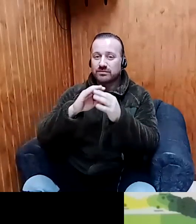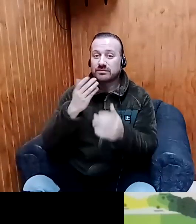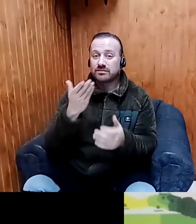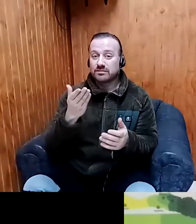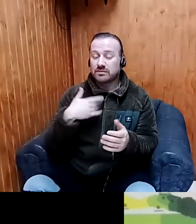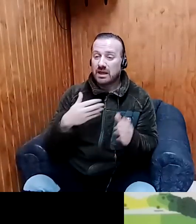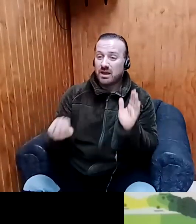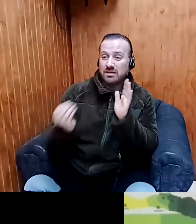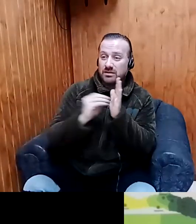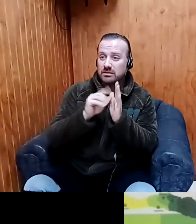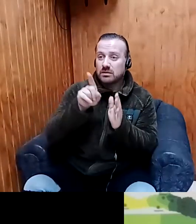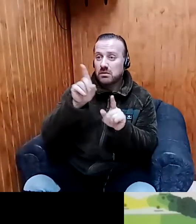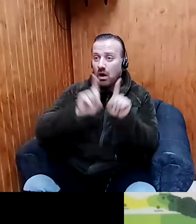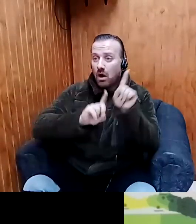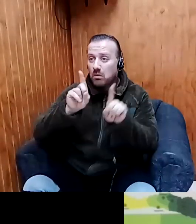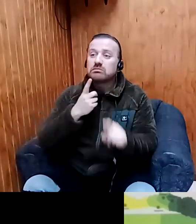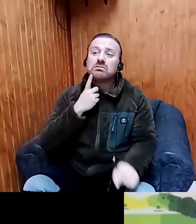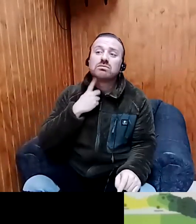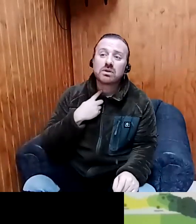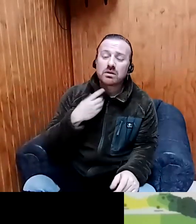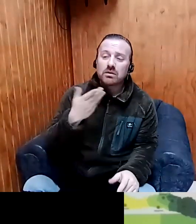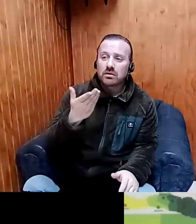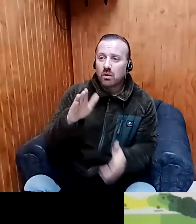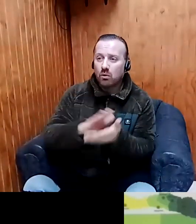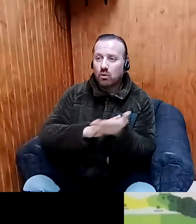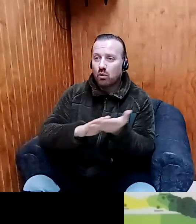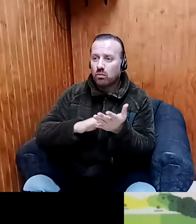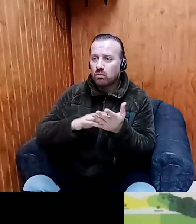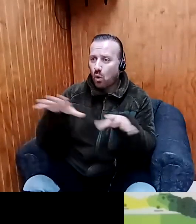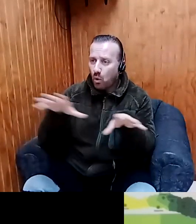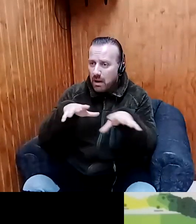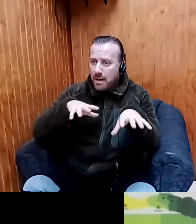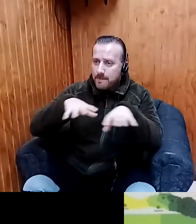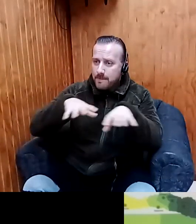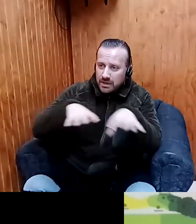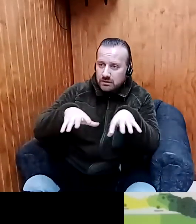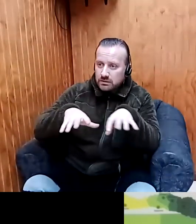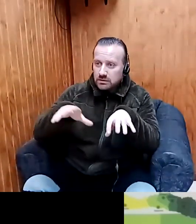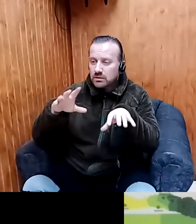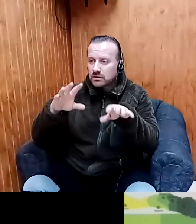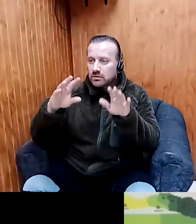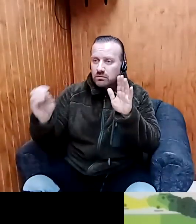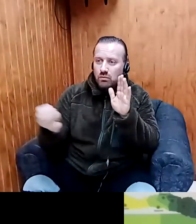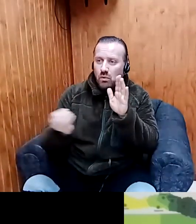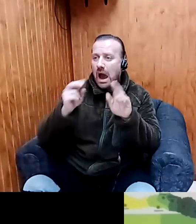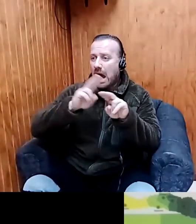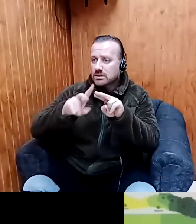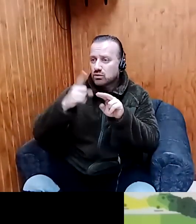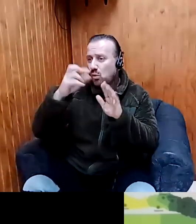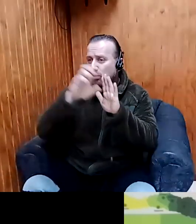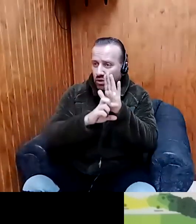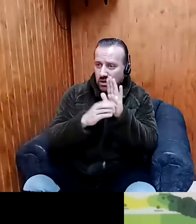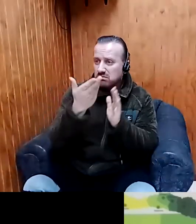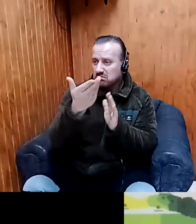añadir que si alguien está interesado en usar los materiales, en implementar un proyecto de App Checkers en